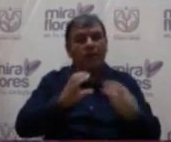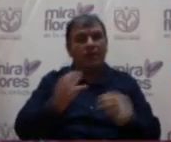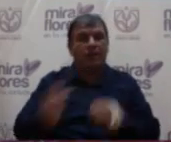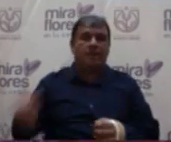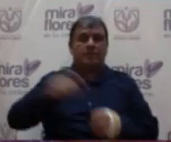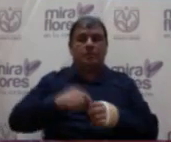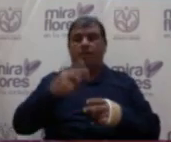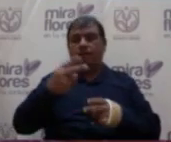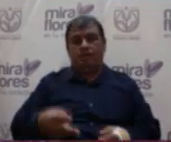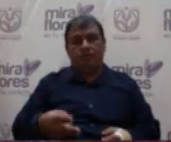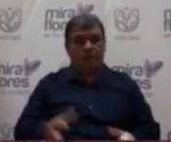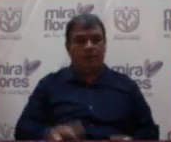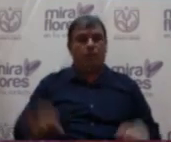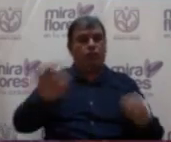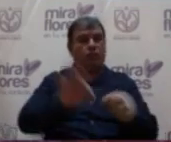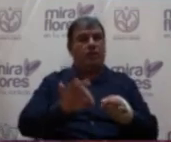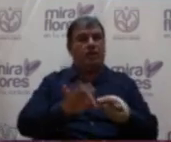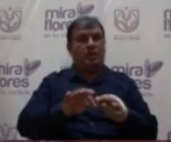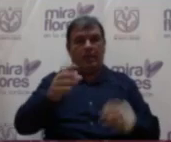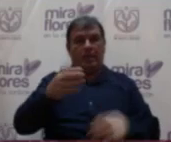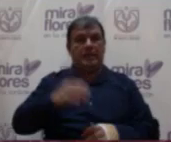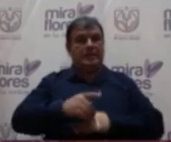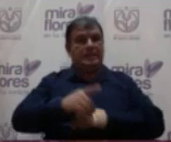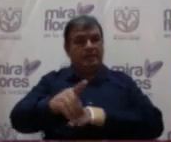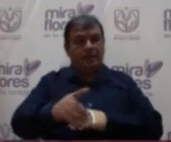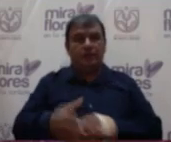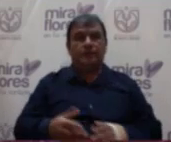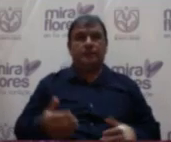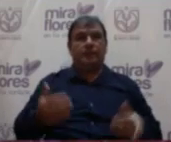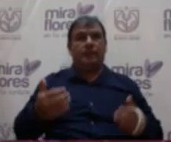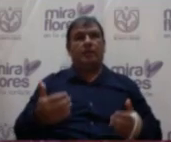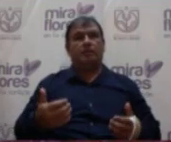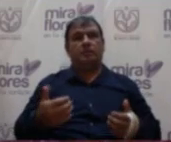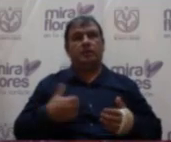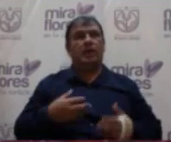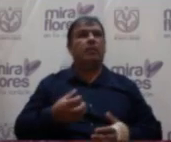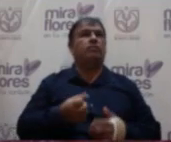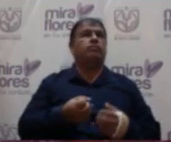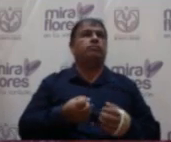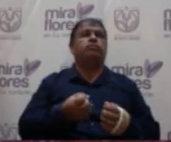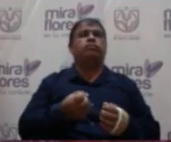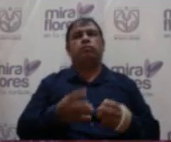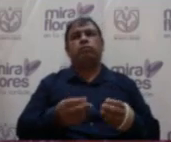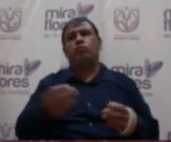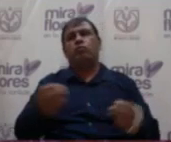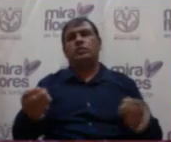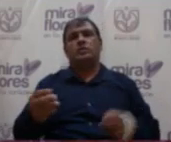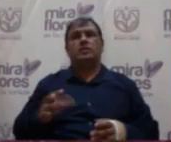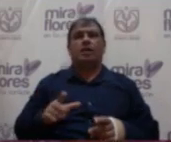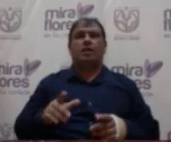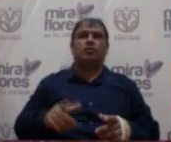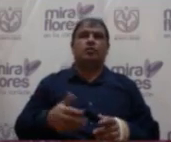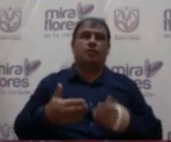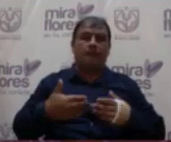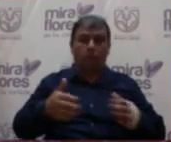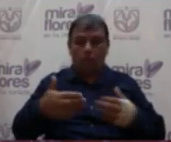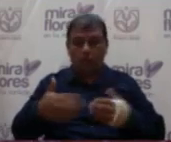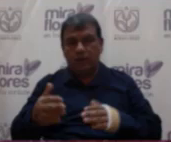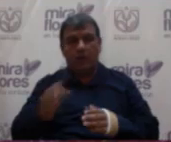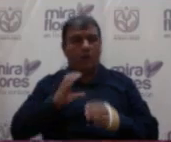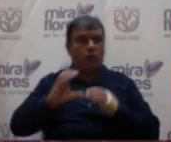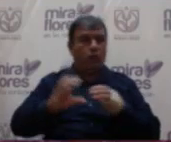participación vecinal es muy importante en este distrito. Tenemos varias ventanas de